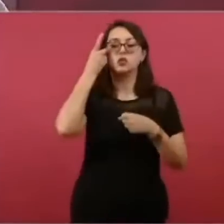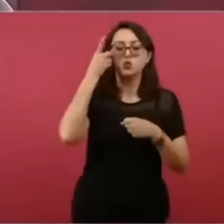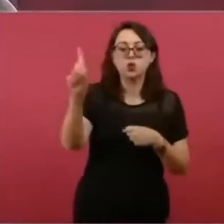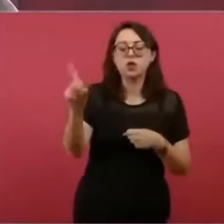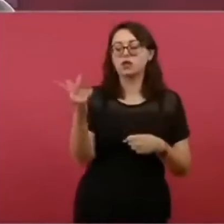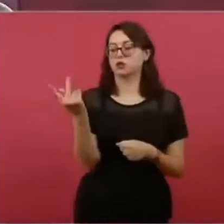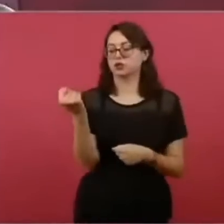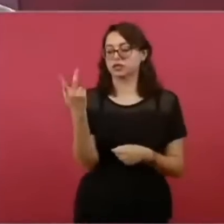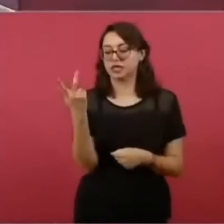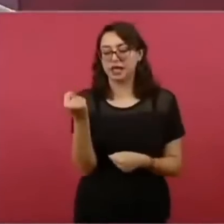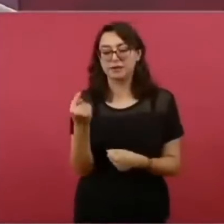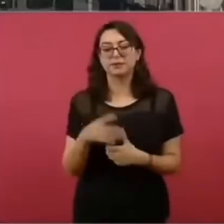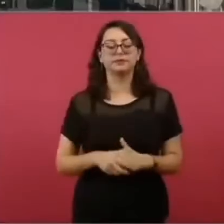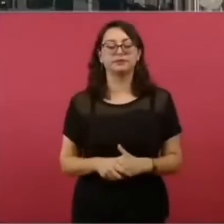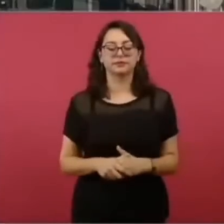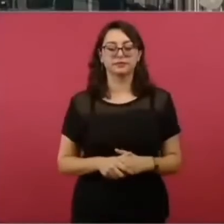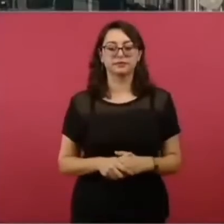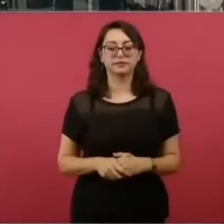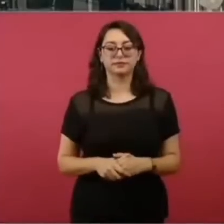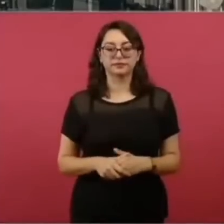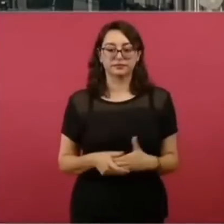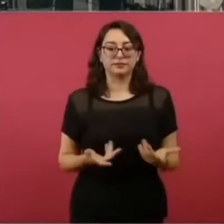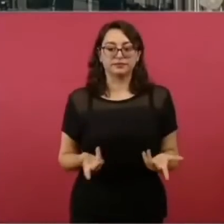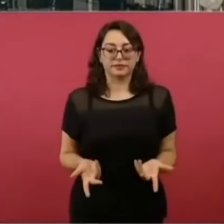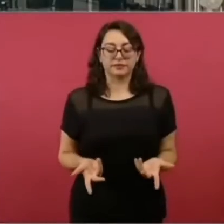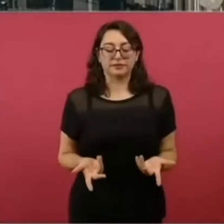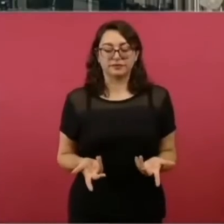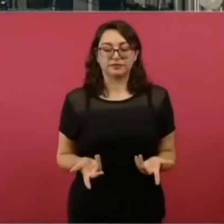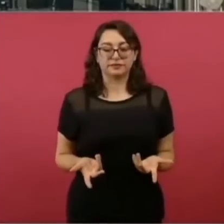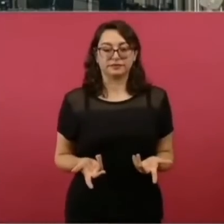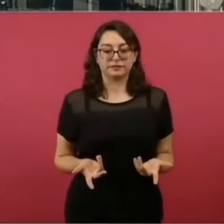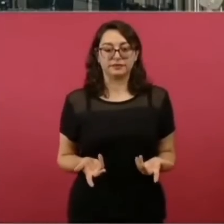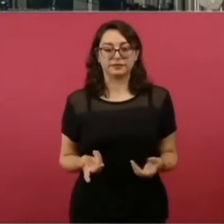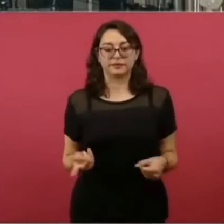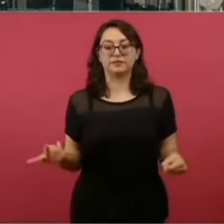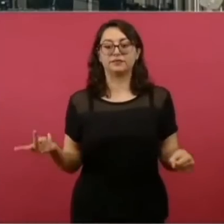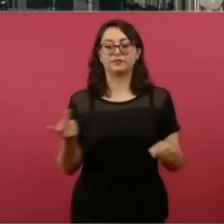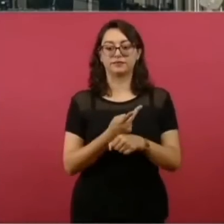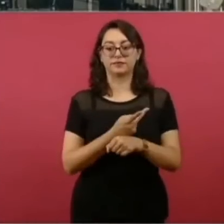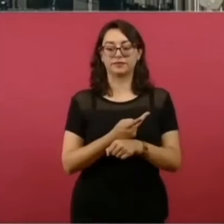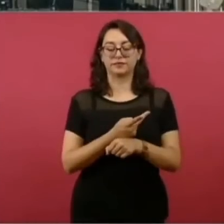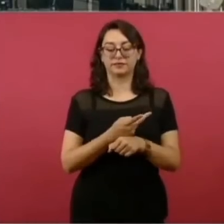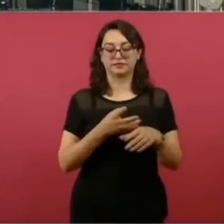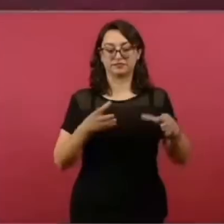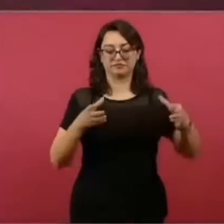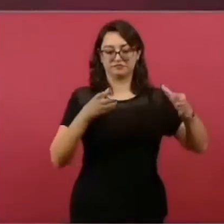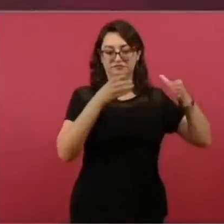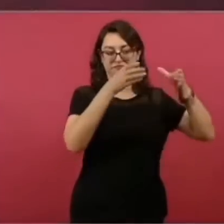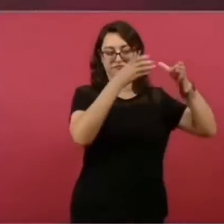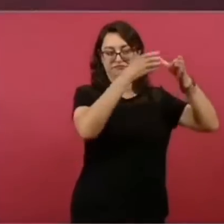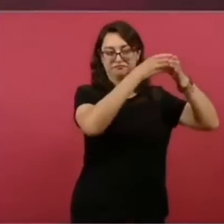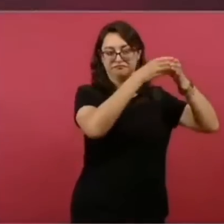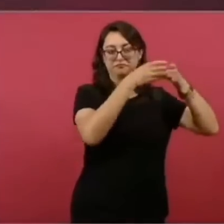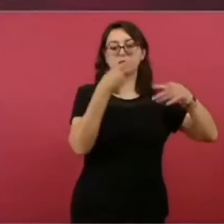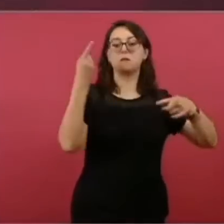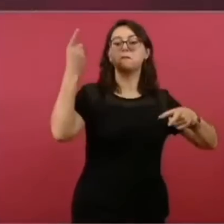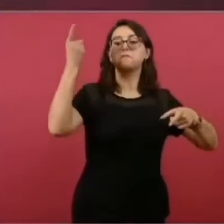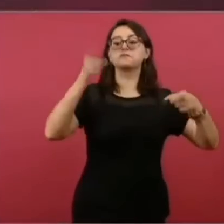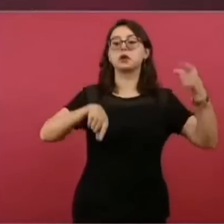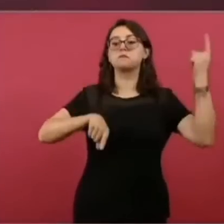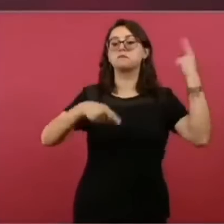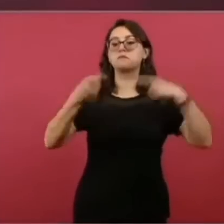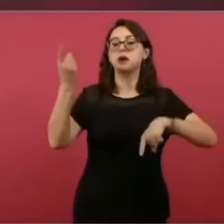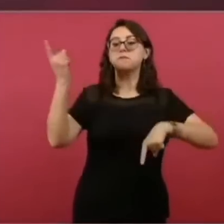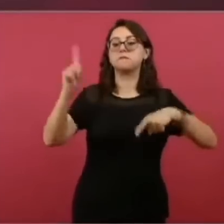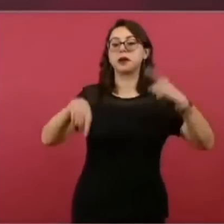la doble labor, ¿no?, de estar en la conducción del movimiento conservador y